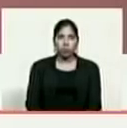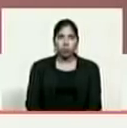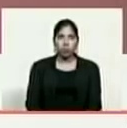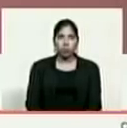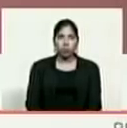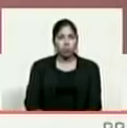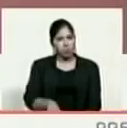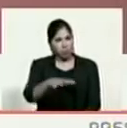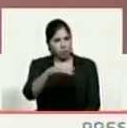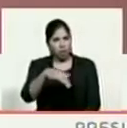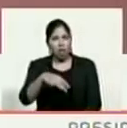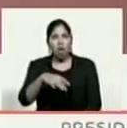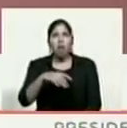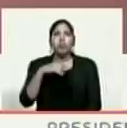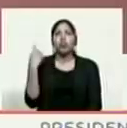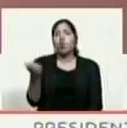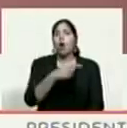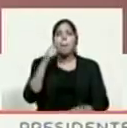los chavistas?